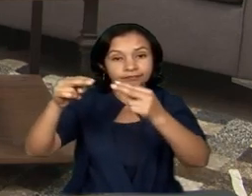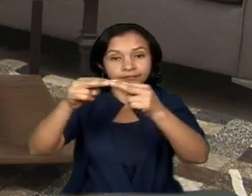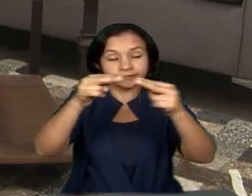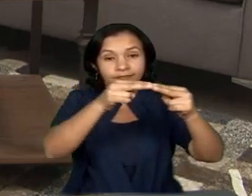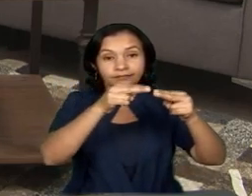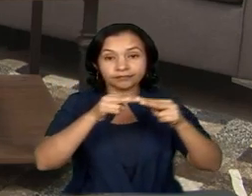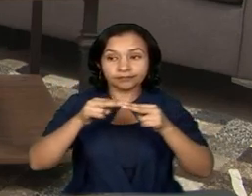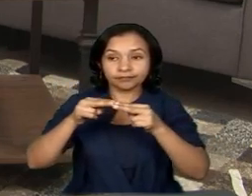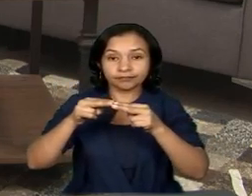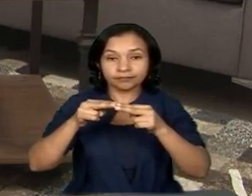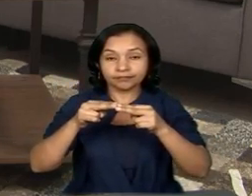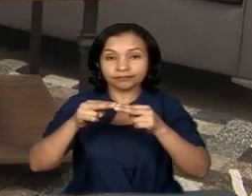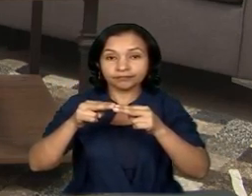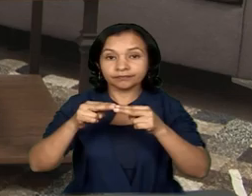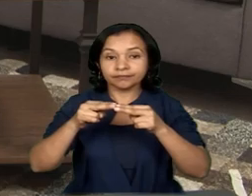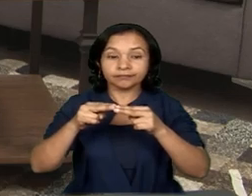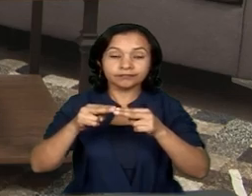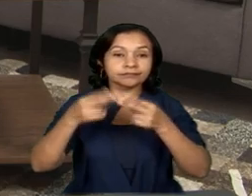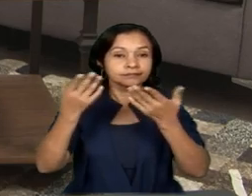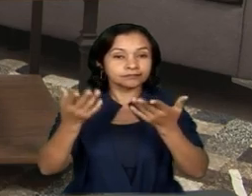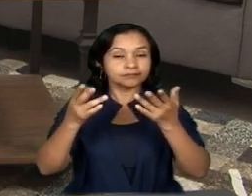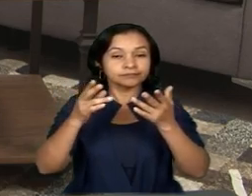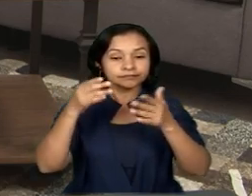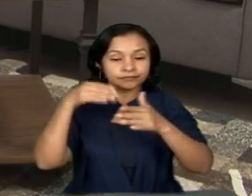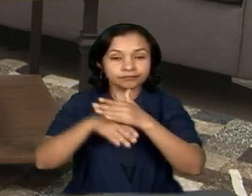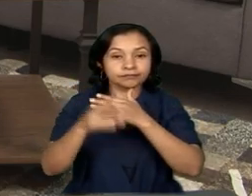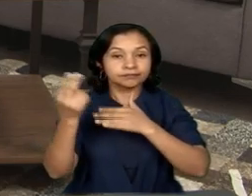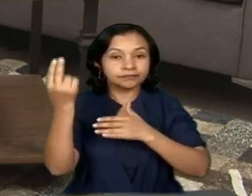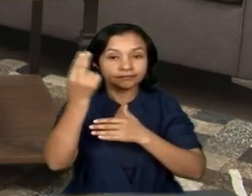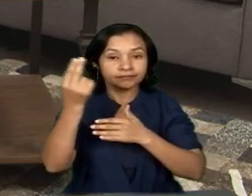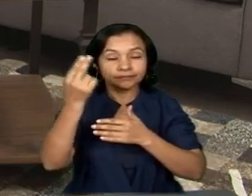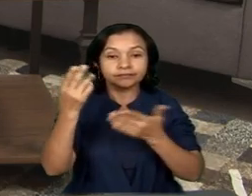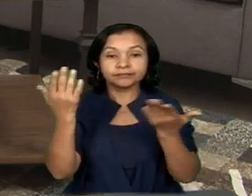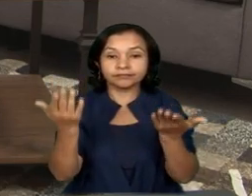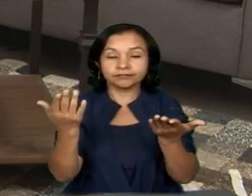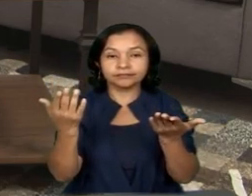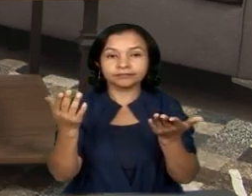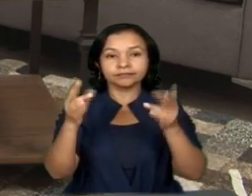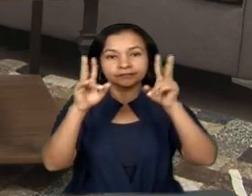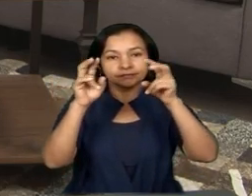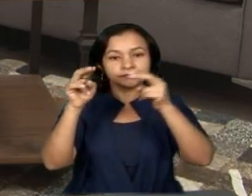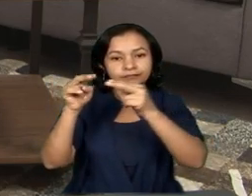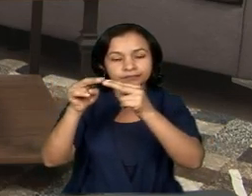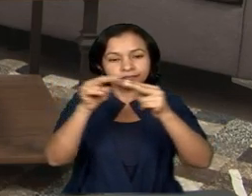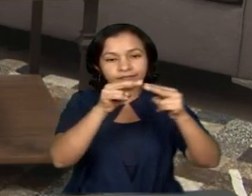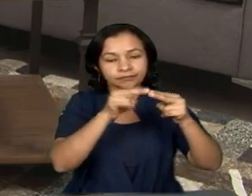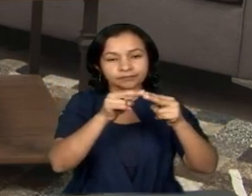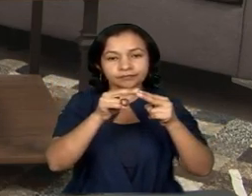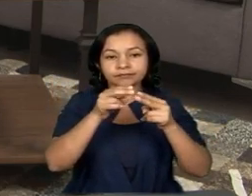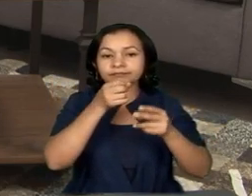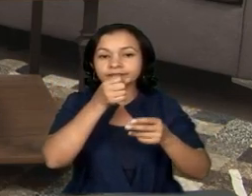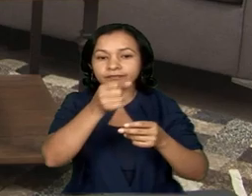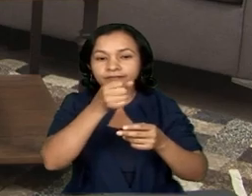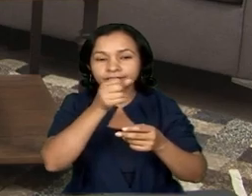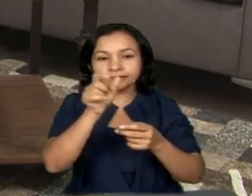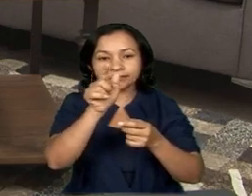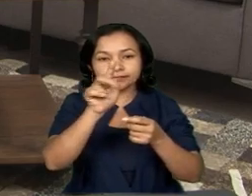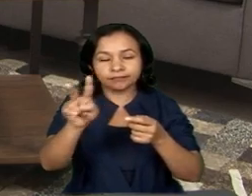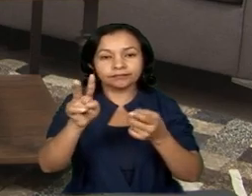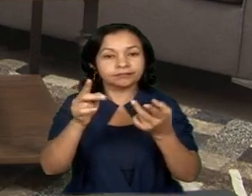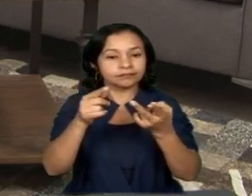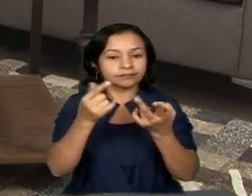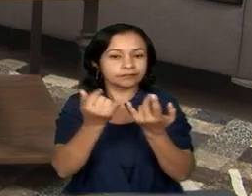porque además de ese reto planteado a partir del uso de las nuevas tecnologías, hay una sinergia creada y ahí entran los medios de comunicación convencional,